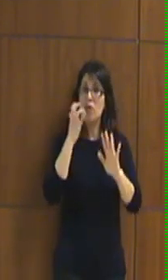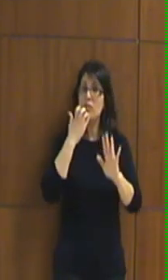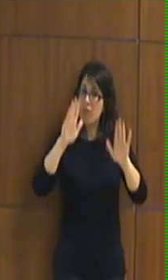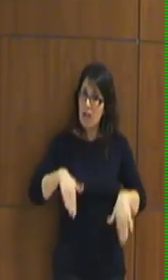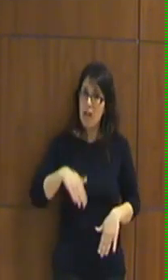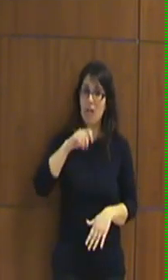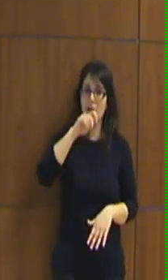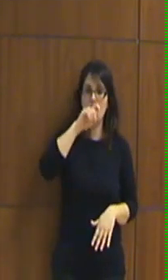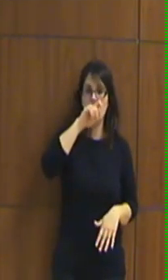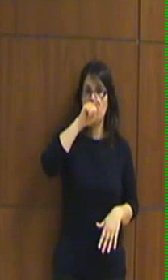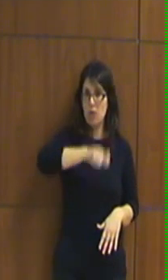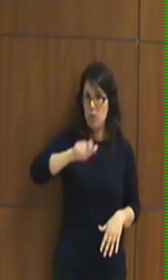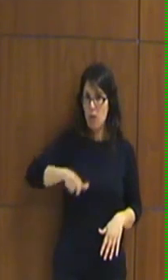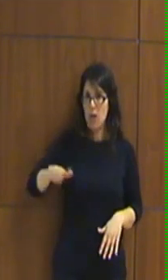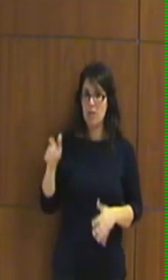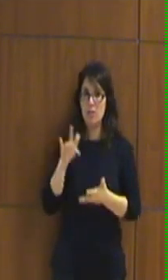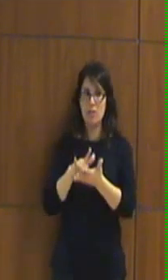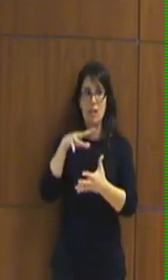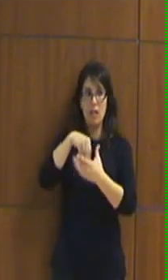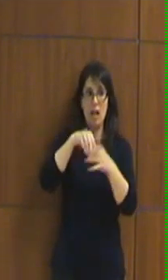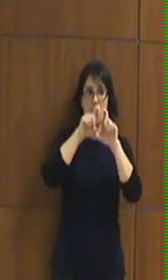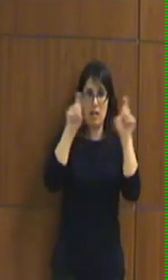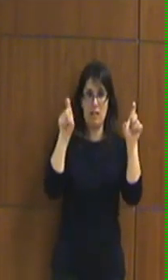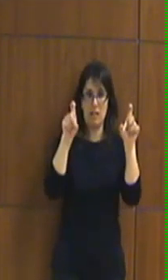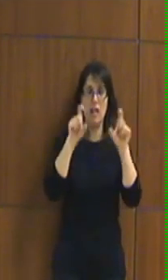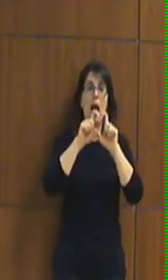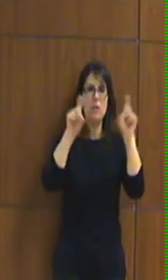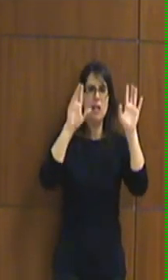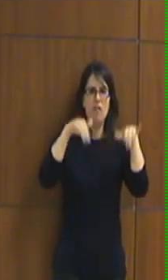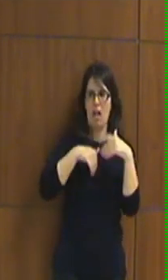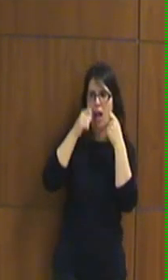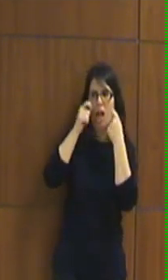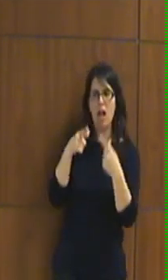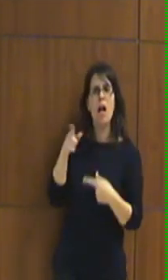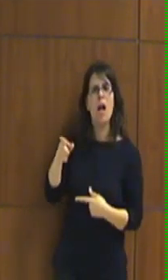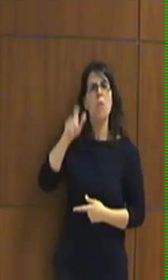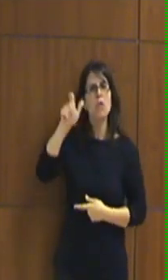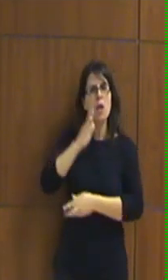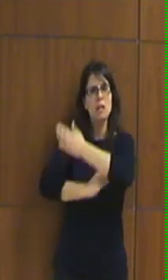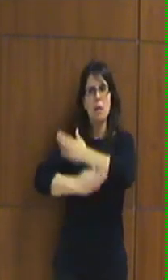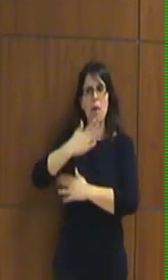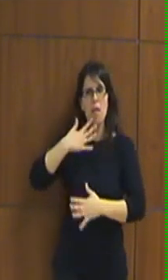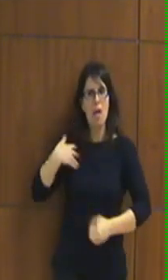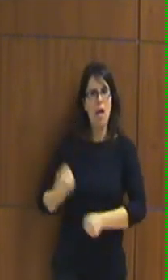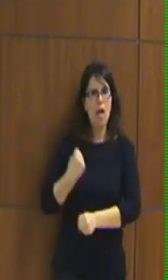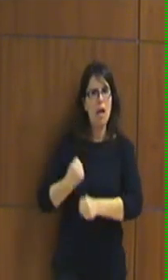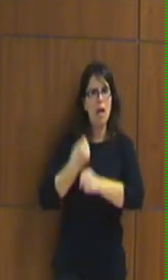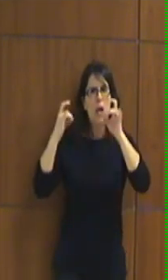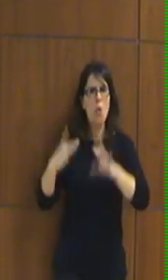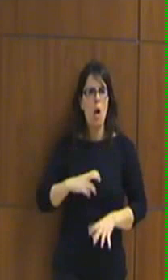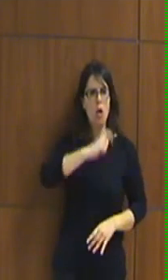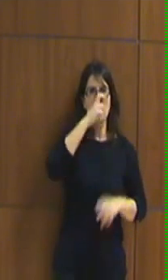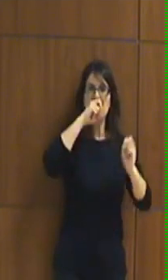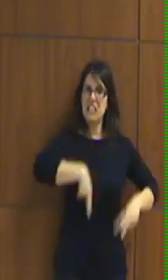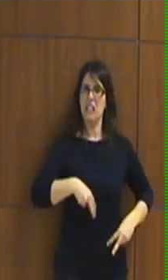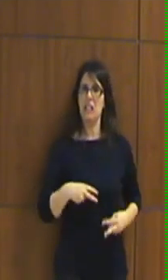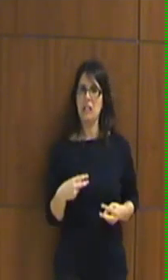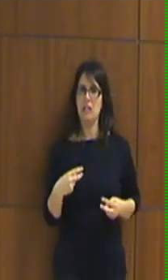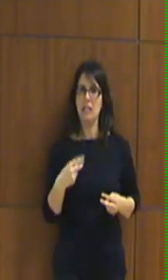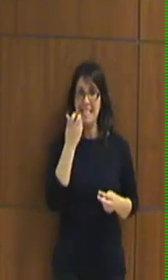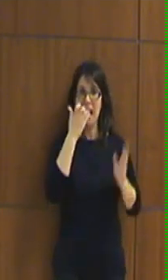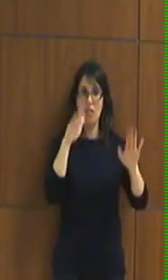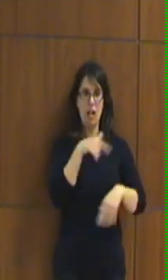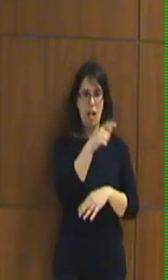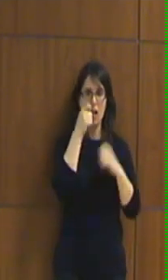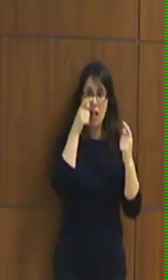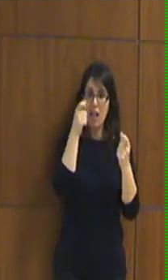personas entren en las empresas y los empresarios vean que, oye, es que esta persona rinde igual o mejor que una persona que no tiene discapacidad. Entonces, si creamos ese hábito, esa